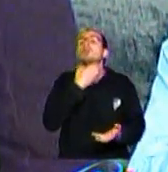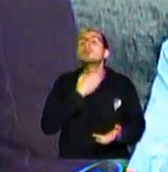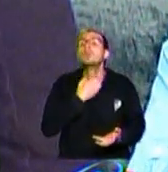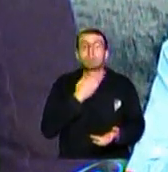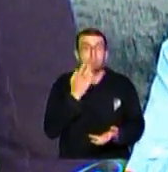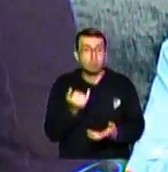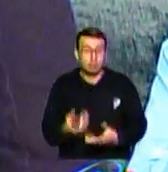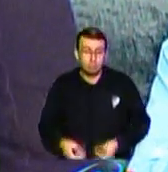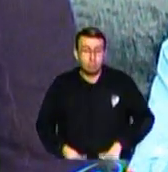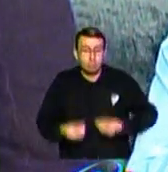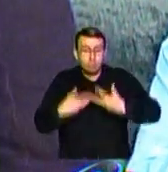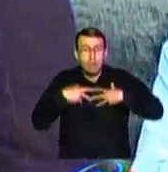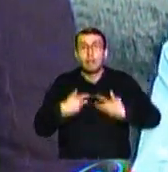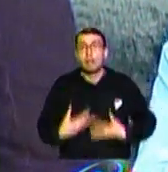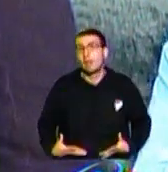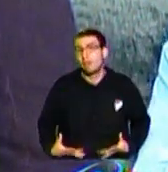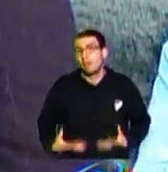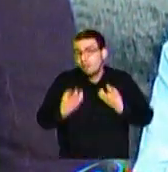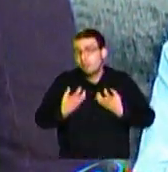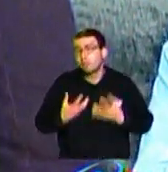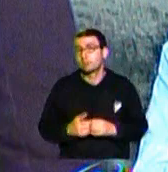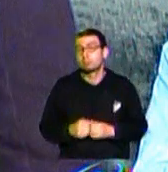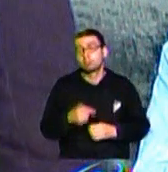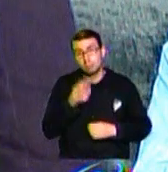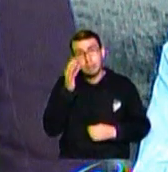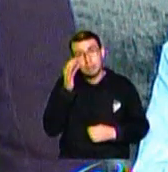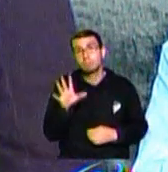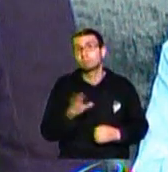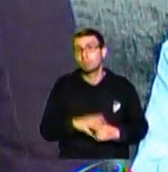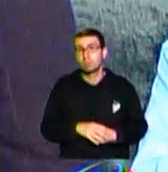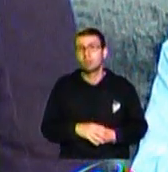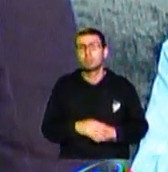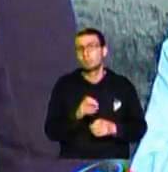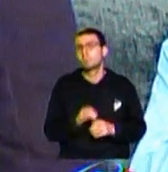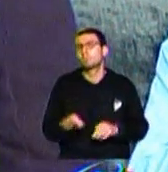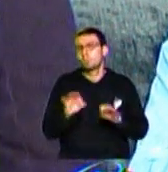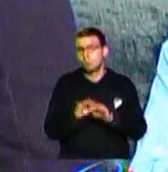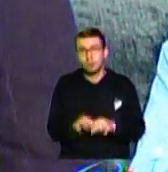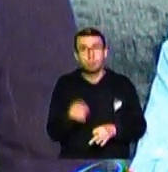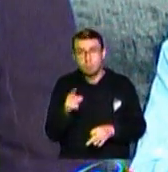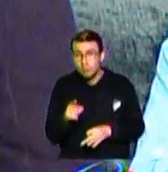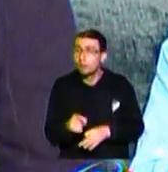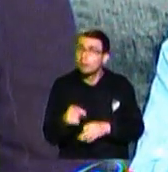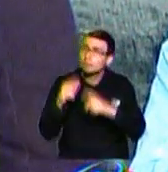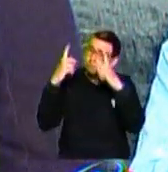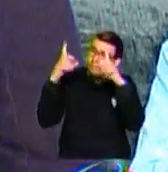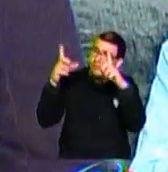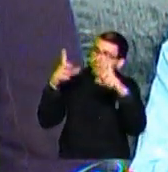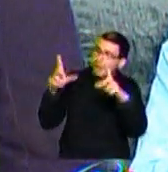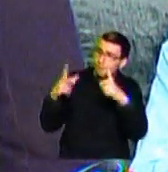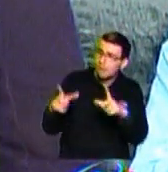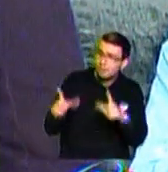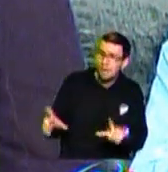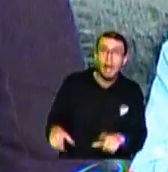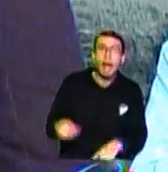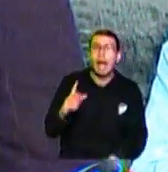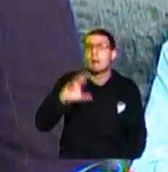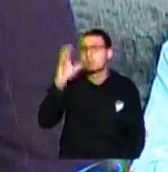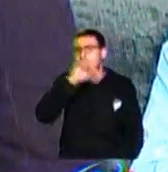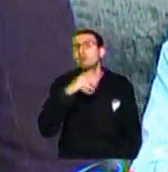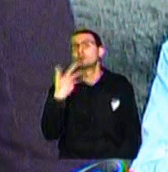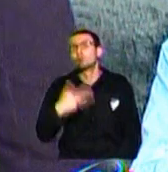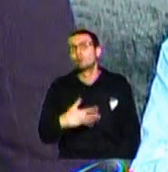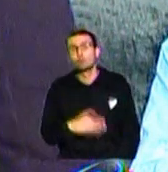respiratorias altas. De modo pues que es muy importante que con esta serie de imágenes ustedes empiecen a